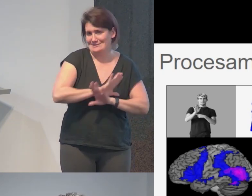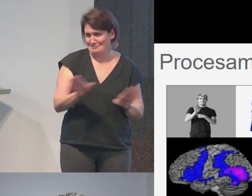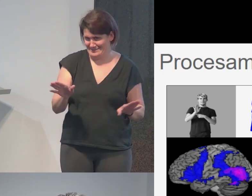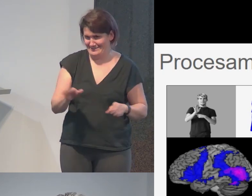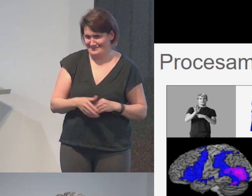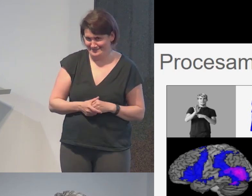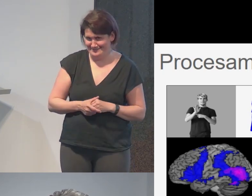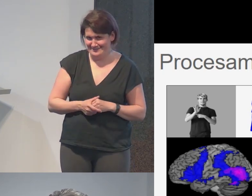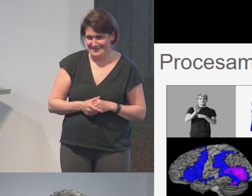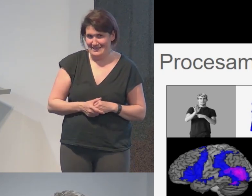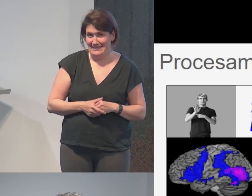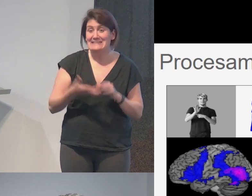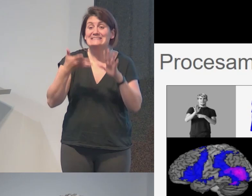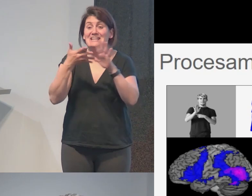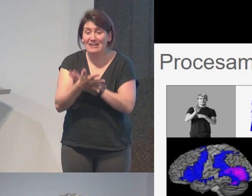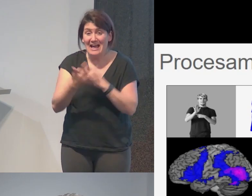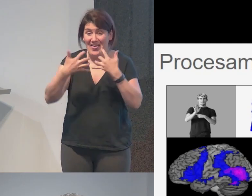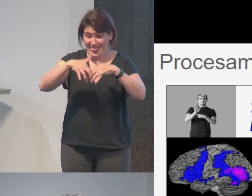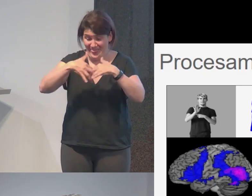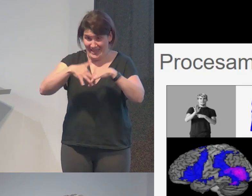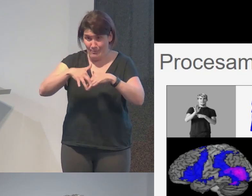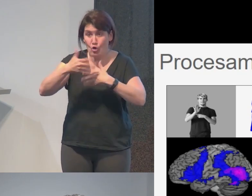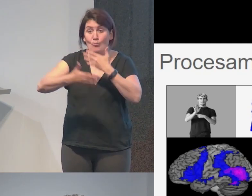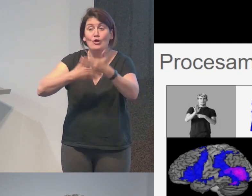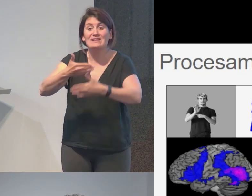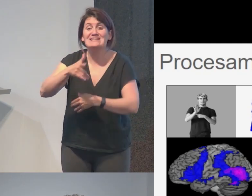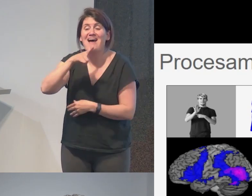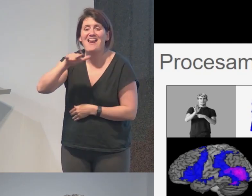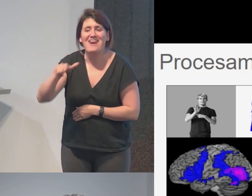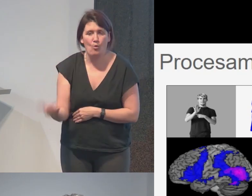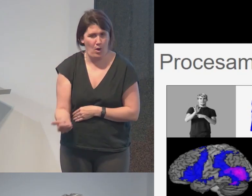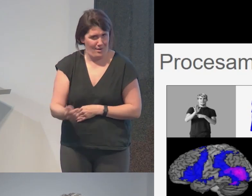el cerebro procesa lenguaje.